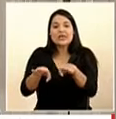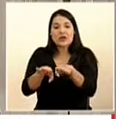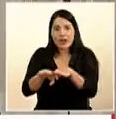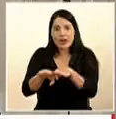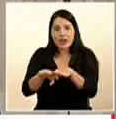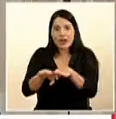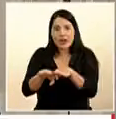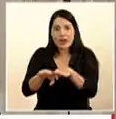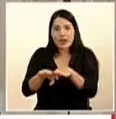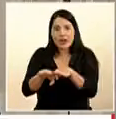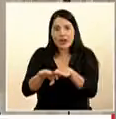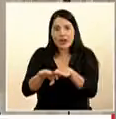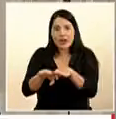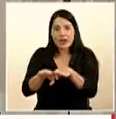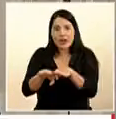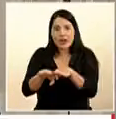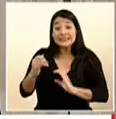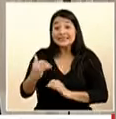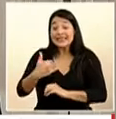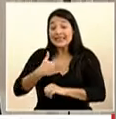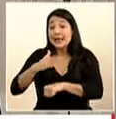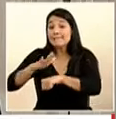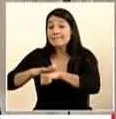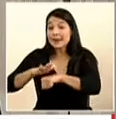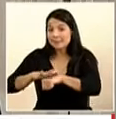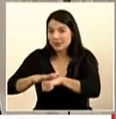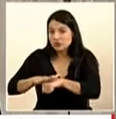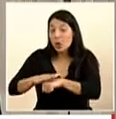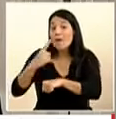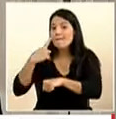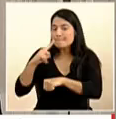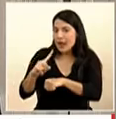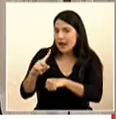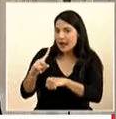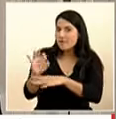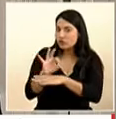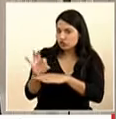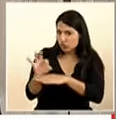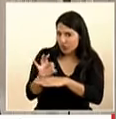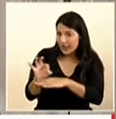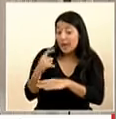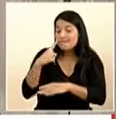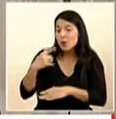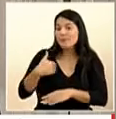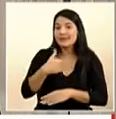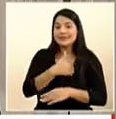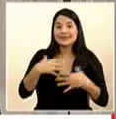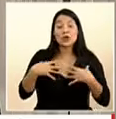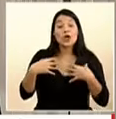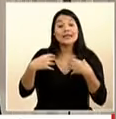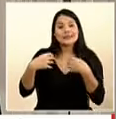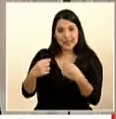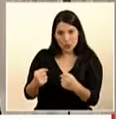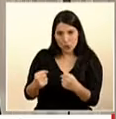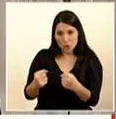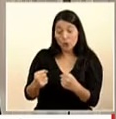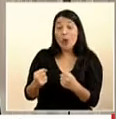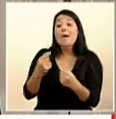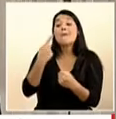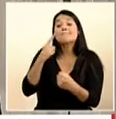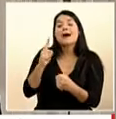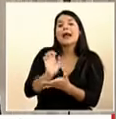funcionamiento y de atención al público para evitar las conglomeraciones eso sí